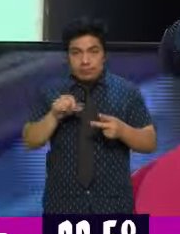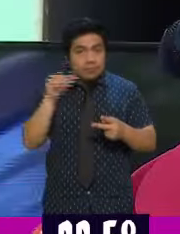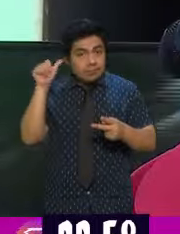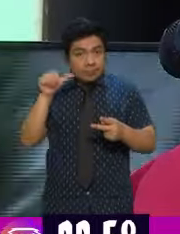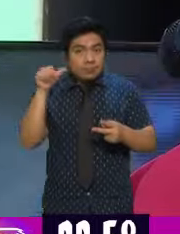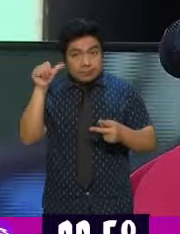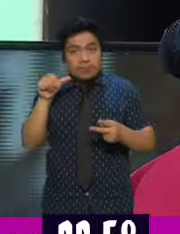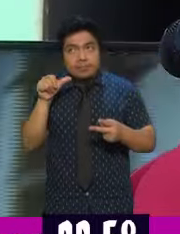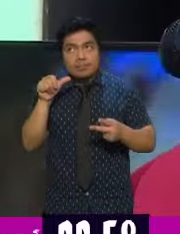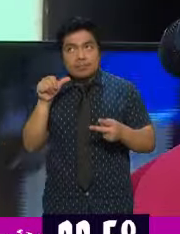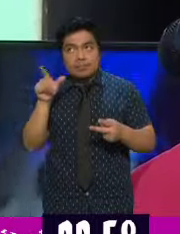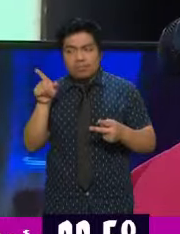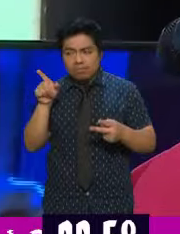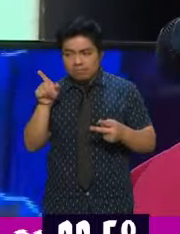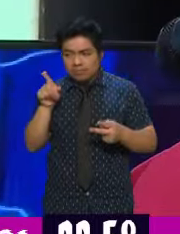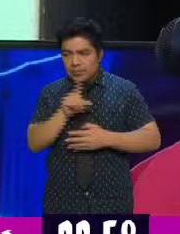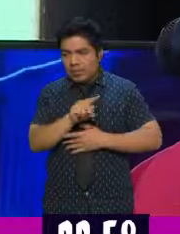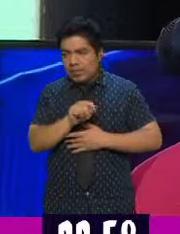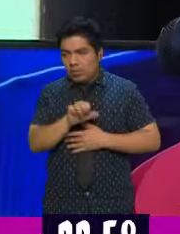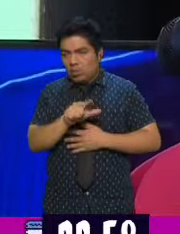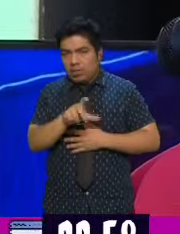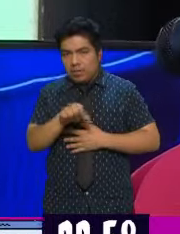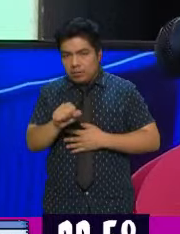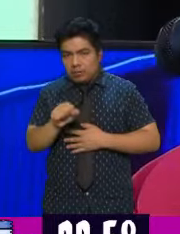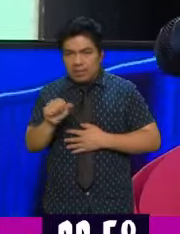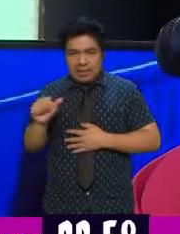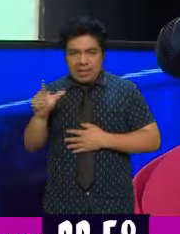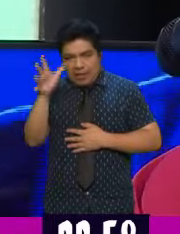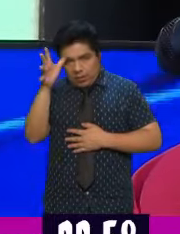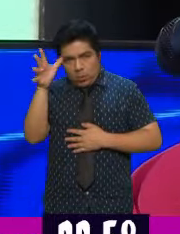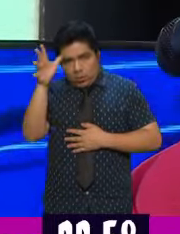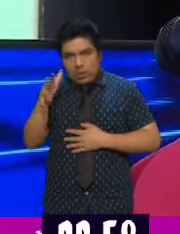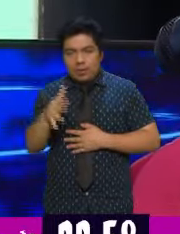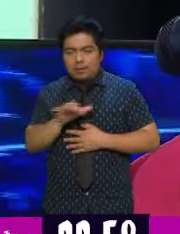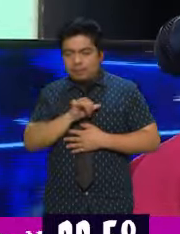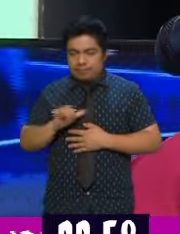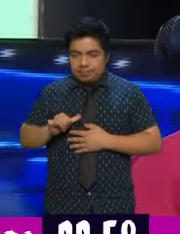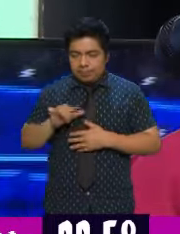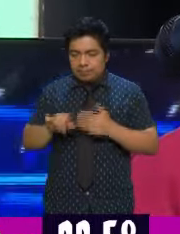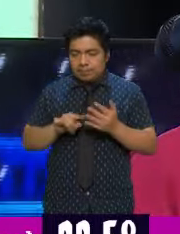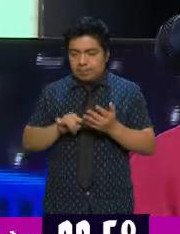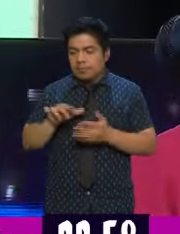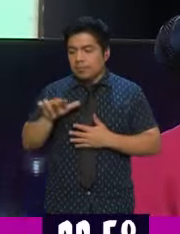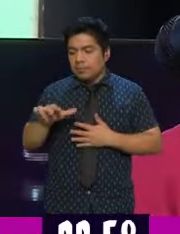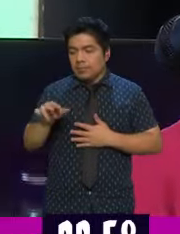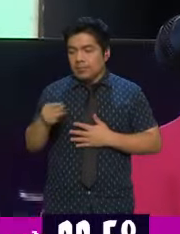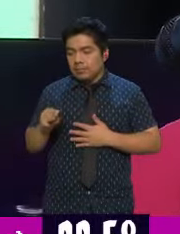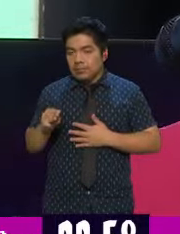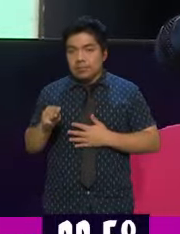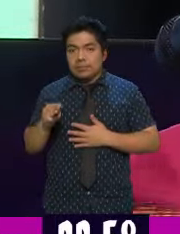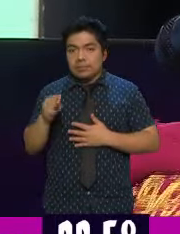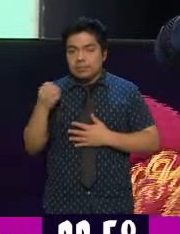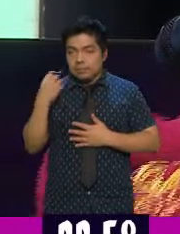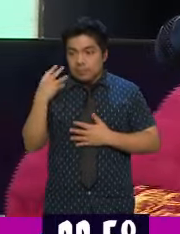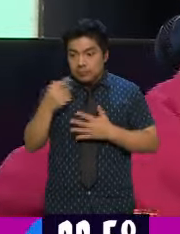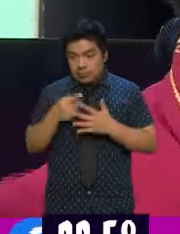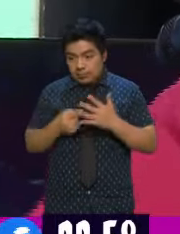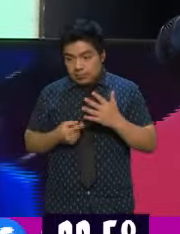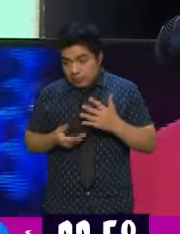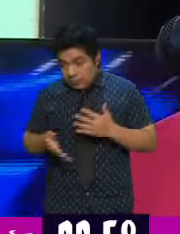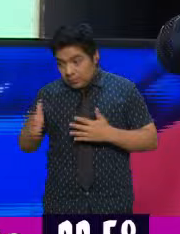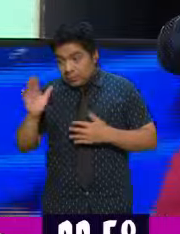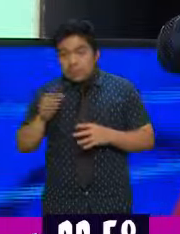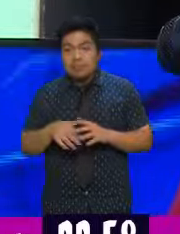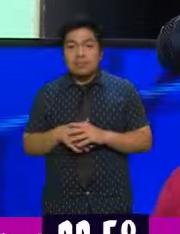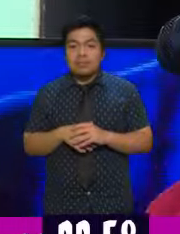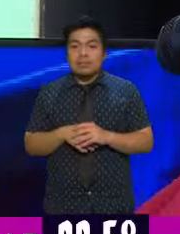abril en las tertulias, en la delegación Cuauhtémoc. Wow. Y vamos a estar el 18 de mayo en el Festival Tizoc. ¡No, ya se fue hasta mayo el señor!